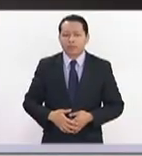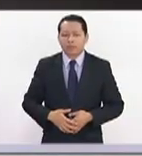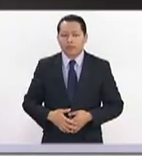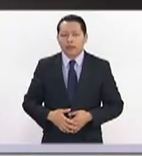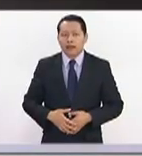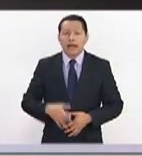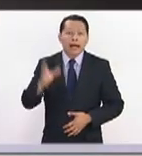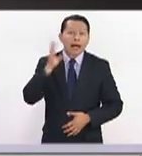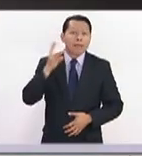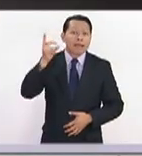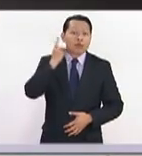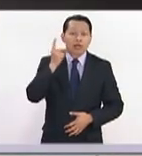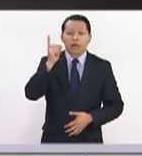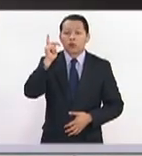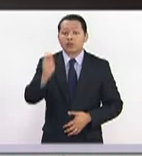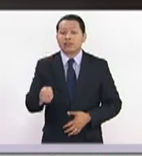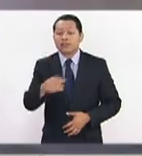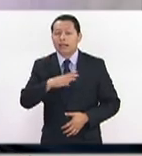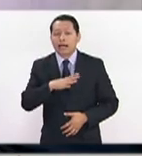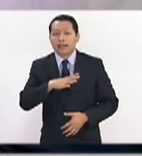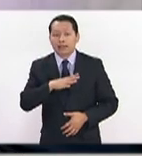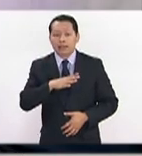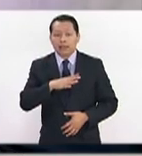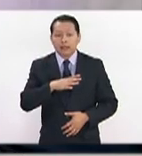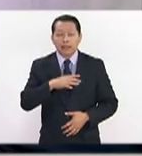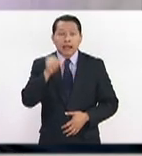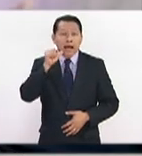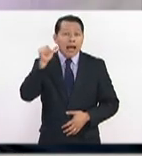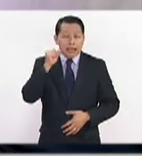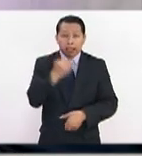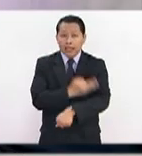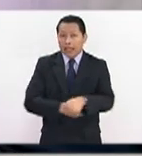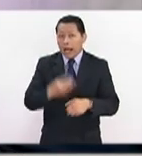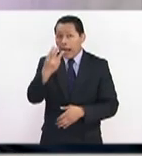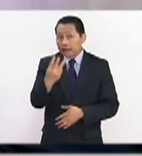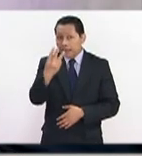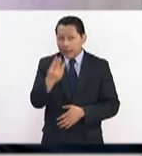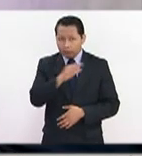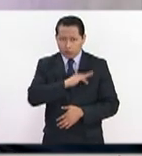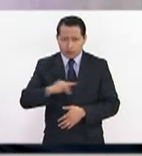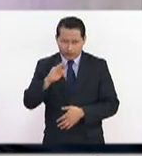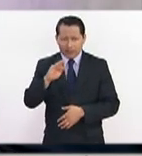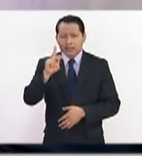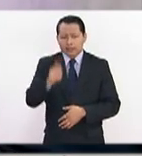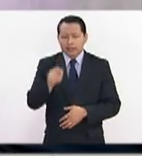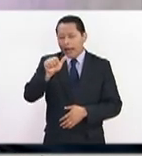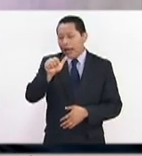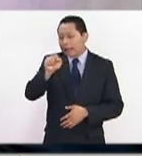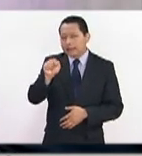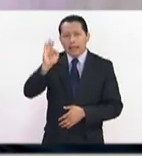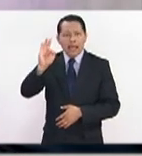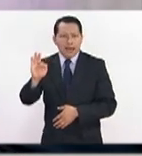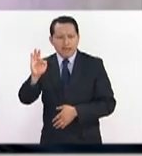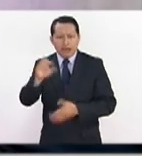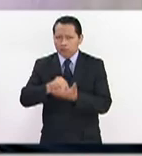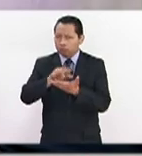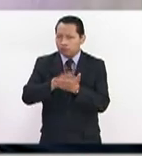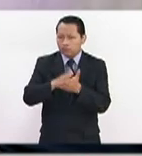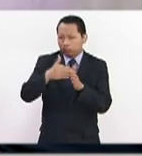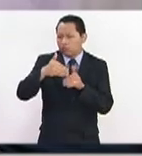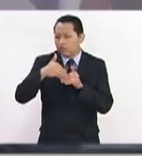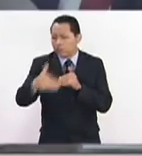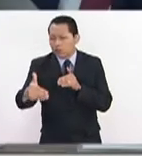La Cámara de Diputados cerró a las 3 de la tarde el registro de candidatos a la titularidad de la Auditoría Superior de la Federación para el periodo